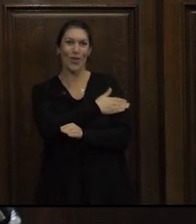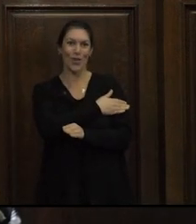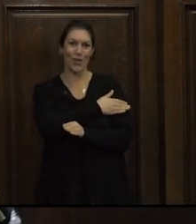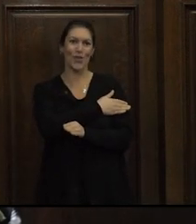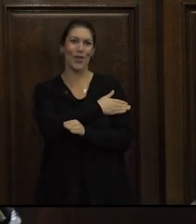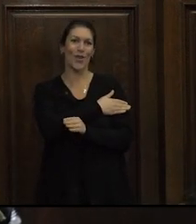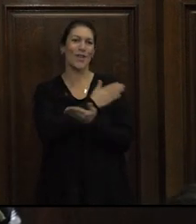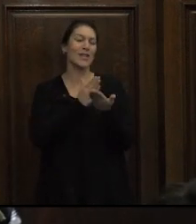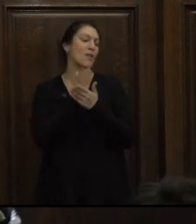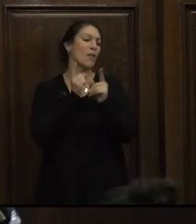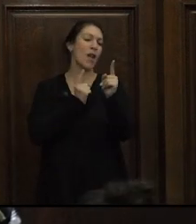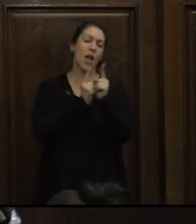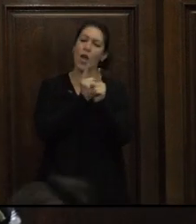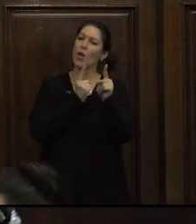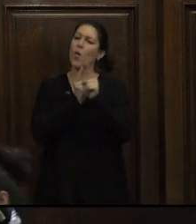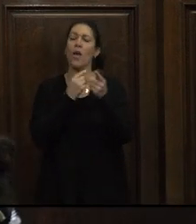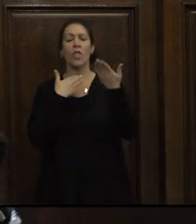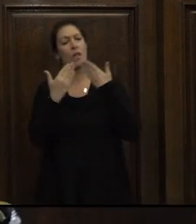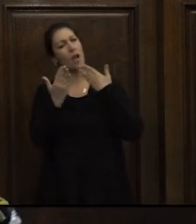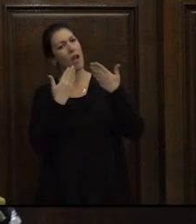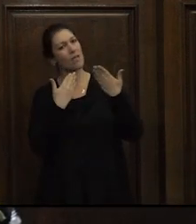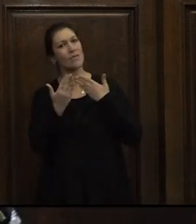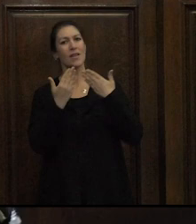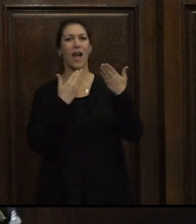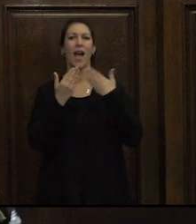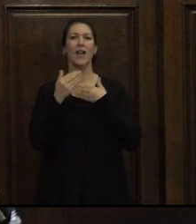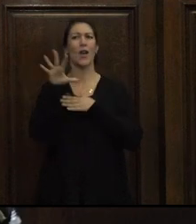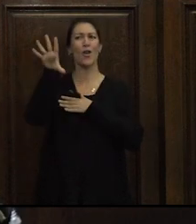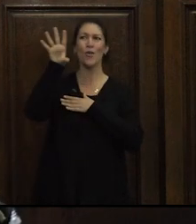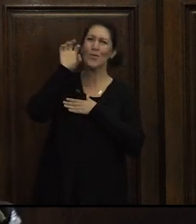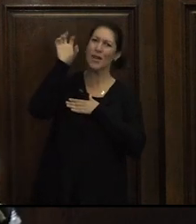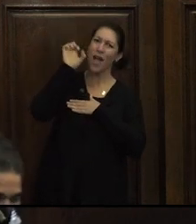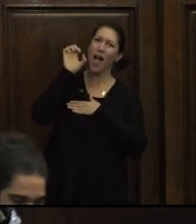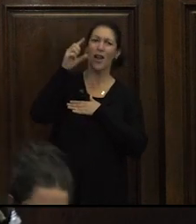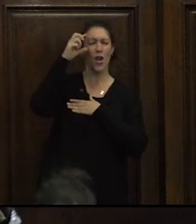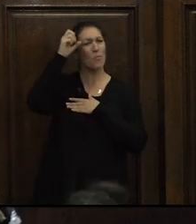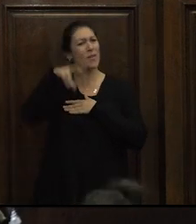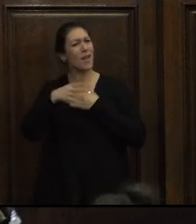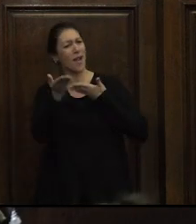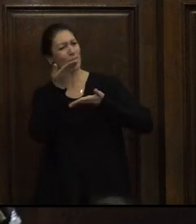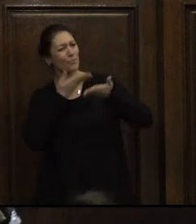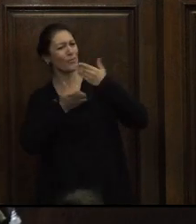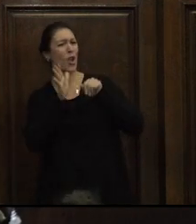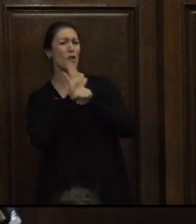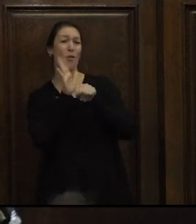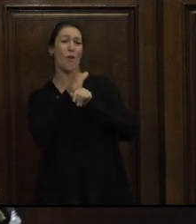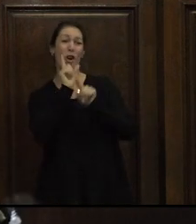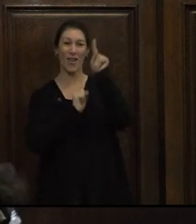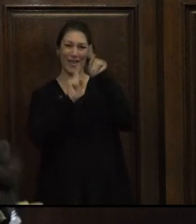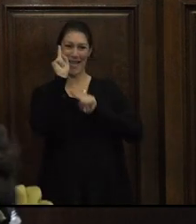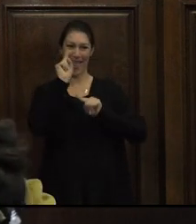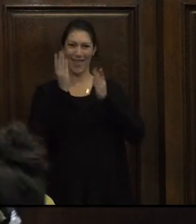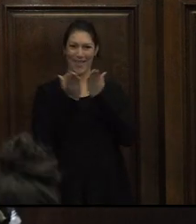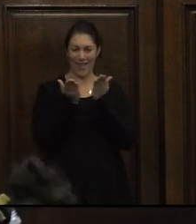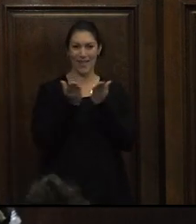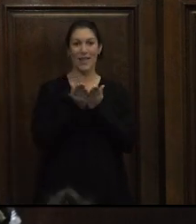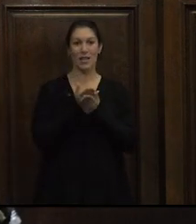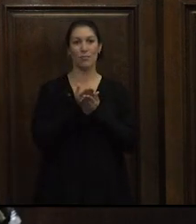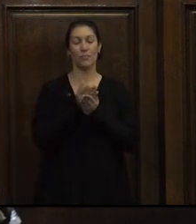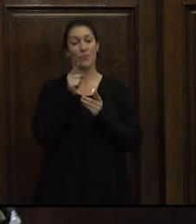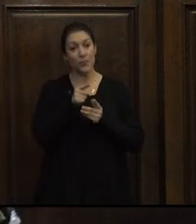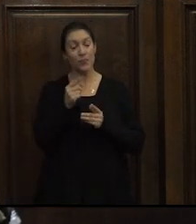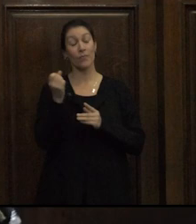amorosos en los encuentros que hemos tenido, conversar, escucharnos, ser universitarios, que es un